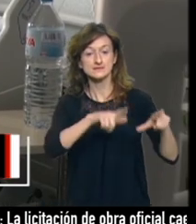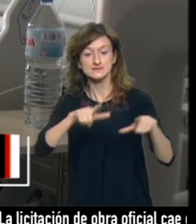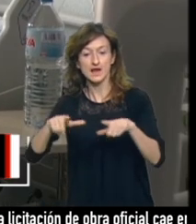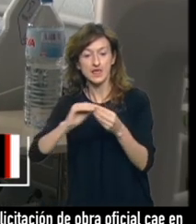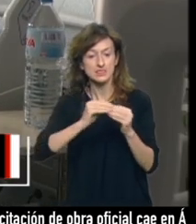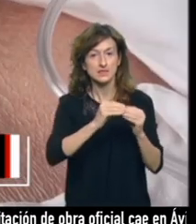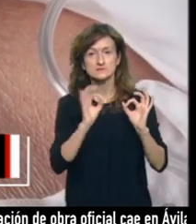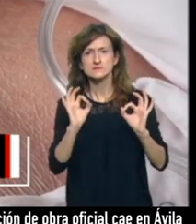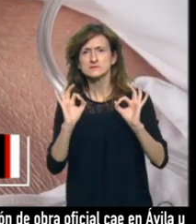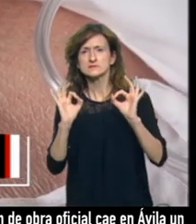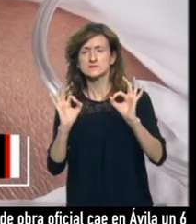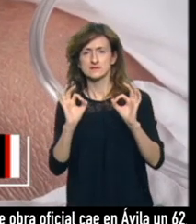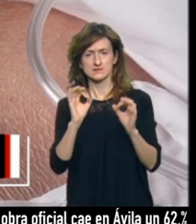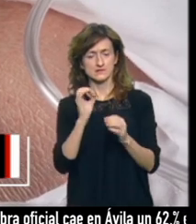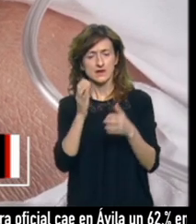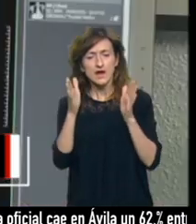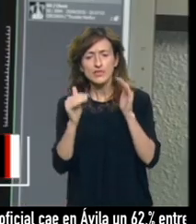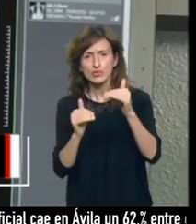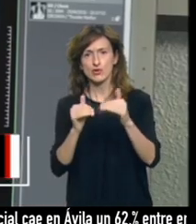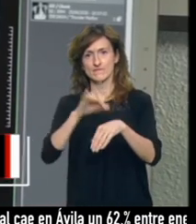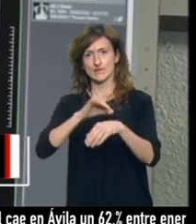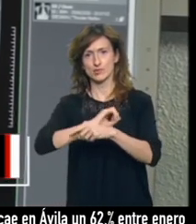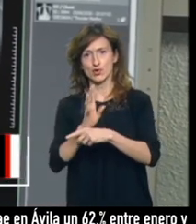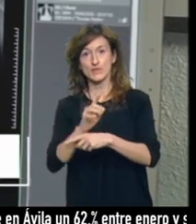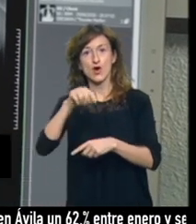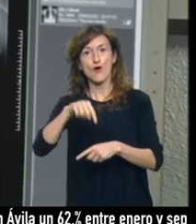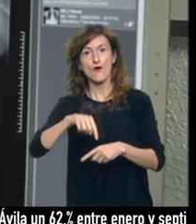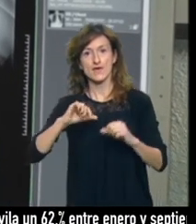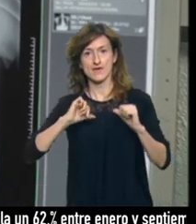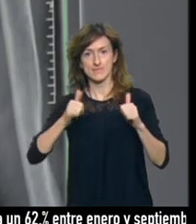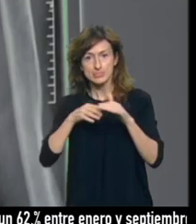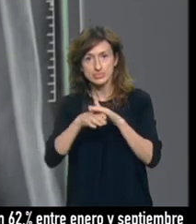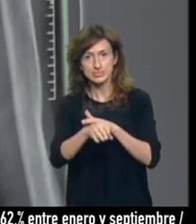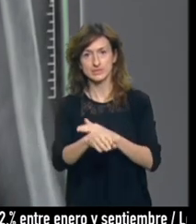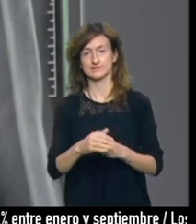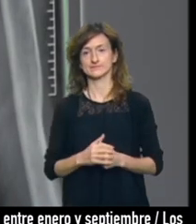unidades dedicadas exclusivamente a estos enfermos. Hoy entramos en una de ellas.